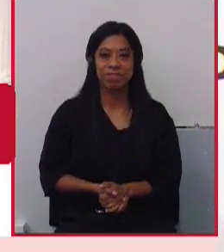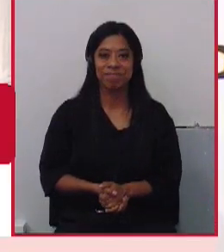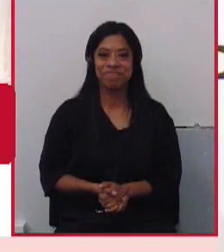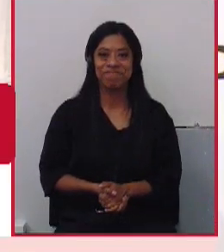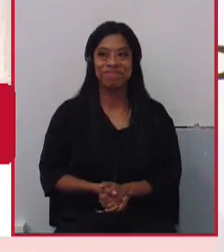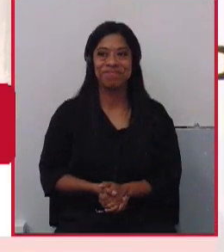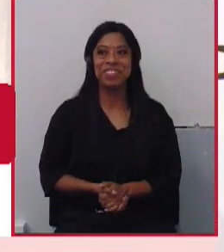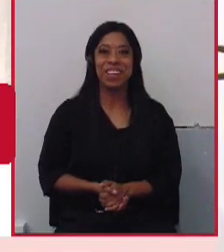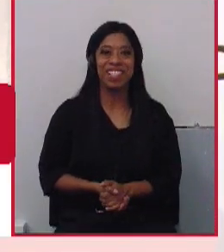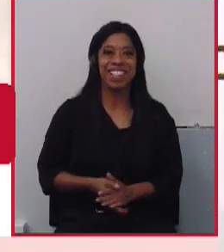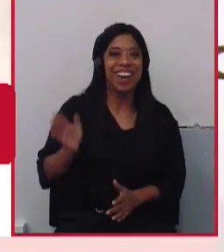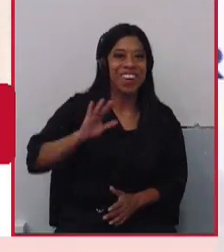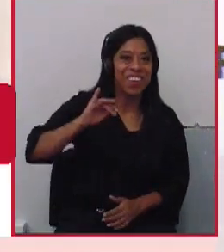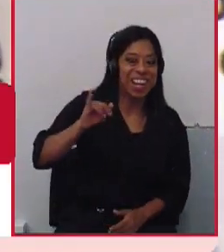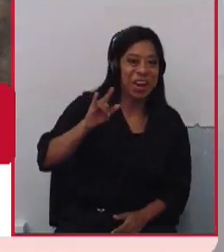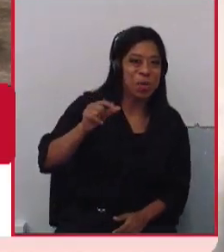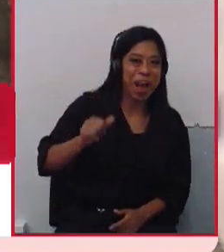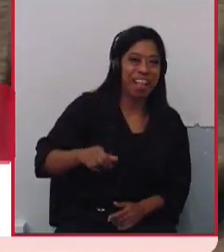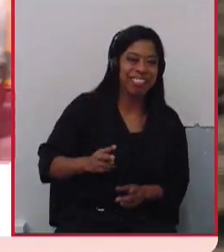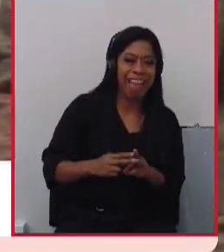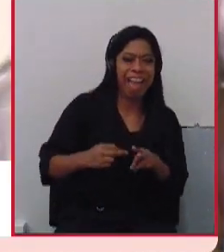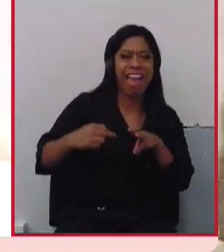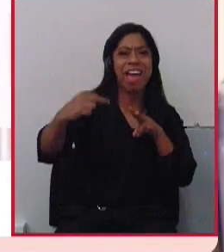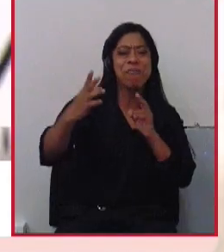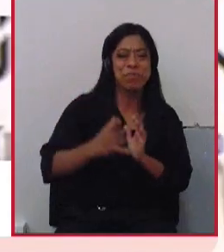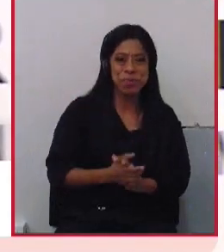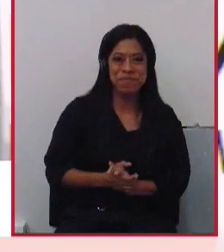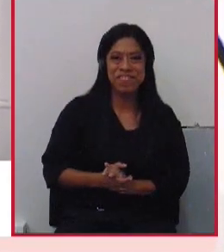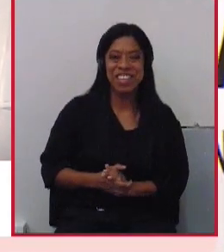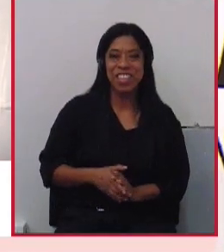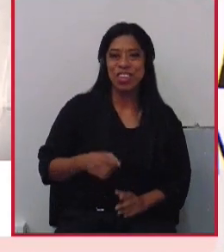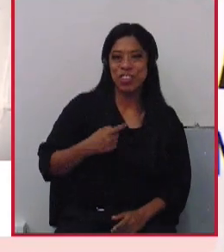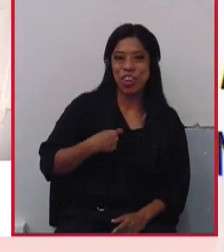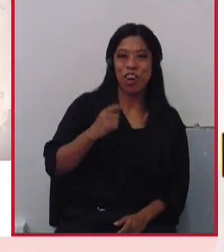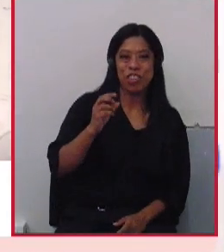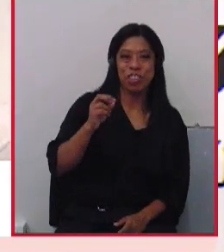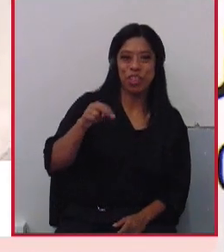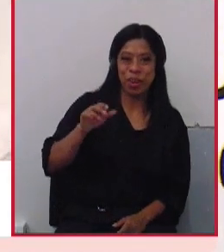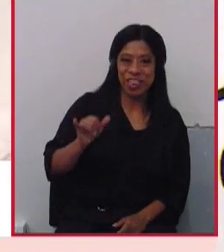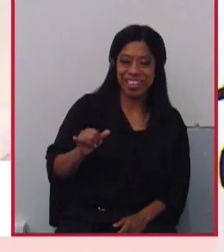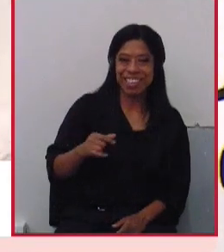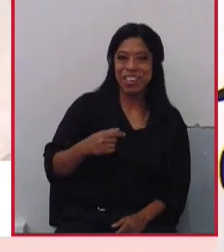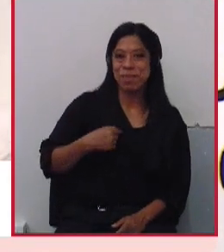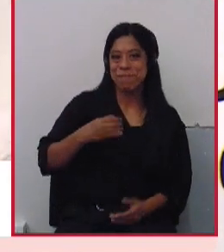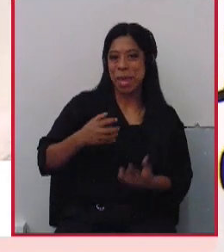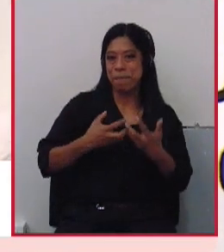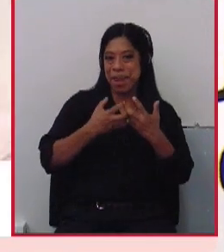Hola Juan, ¿qué tal? Hace tiempo. ¿Qué tal? Tony Kobashikawa de Antamina.